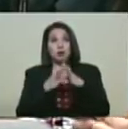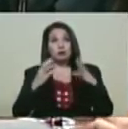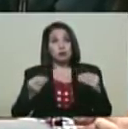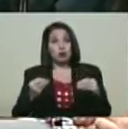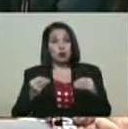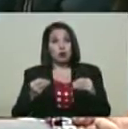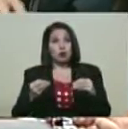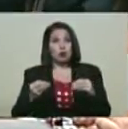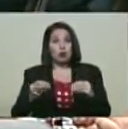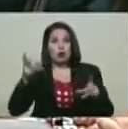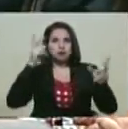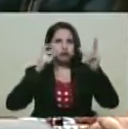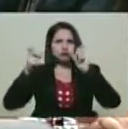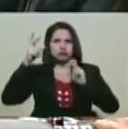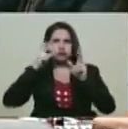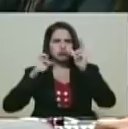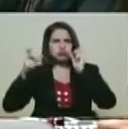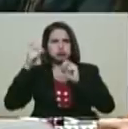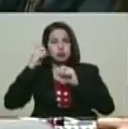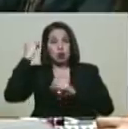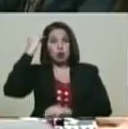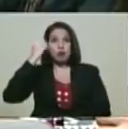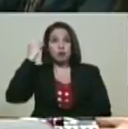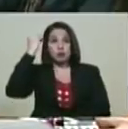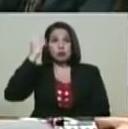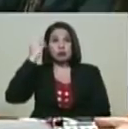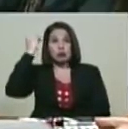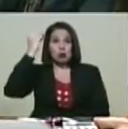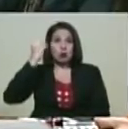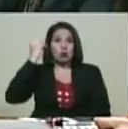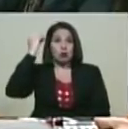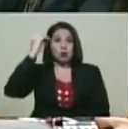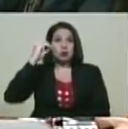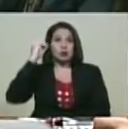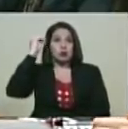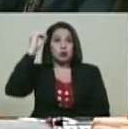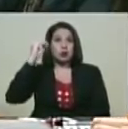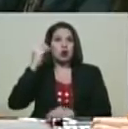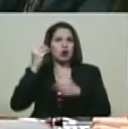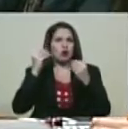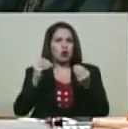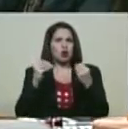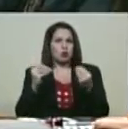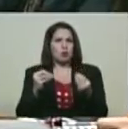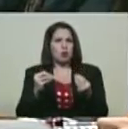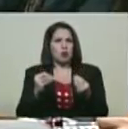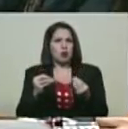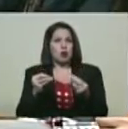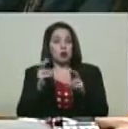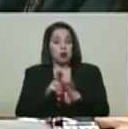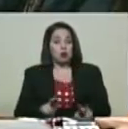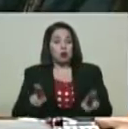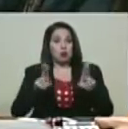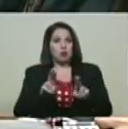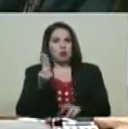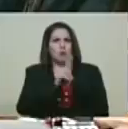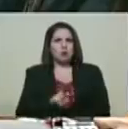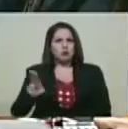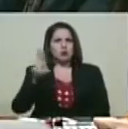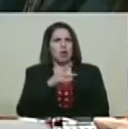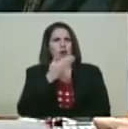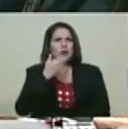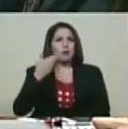gobernadores, escuchando la opinión. Es una muestra más, además de lo útil que ha sido la constituyente,